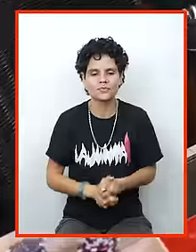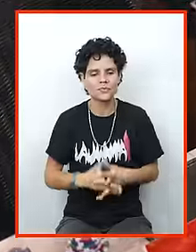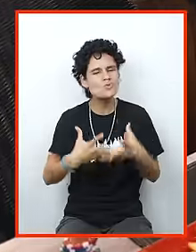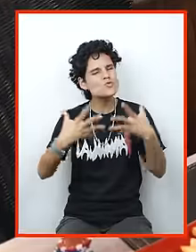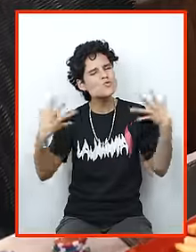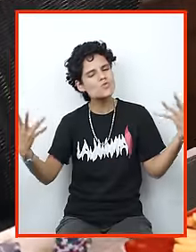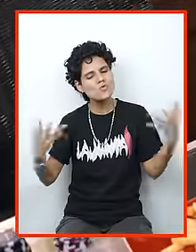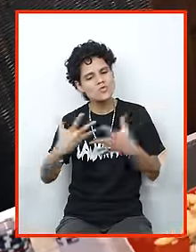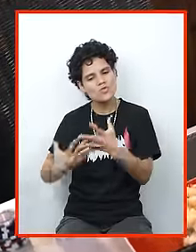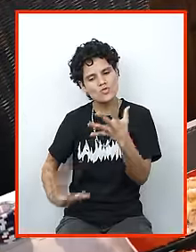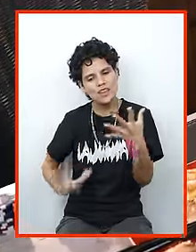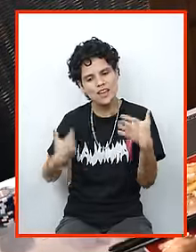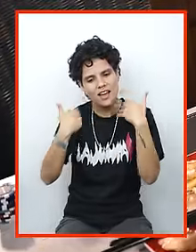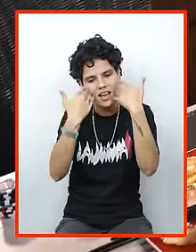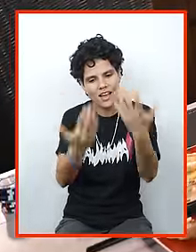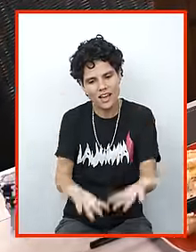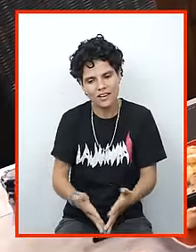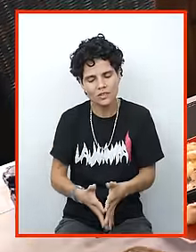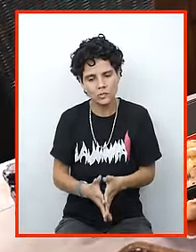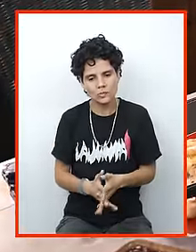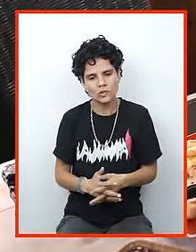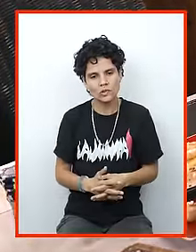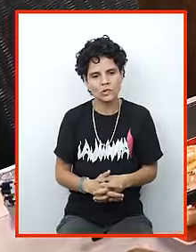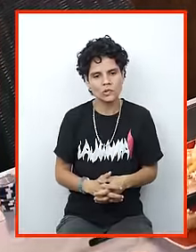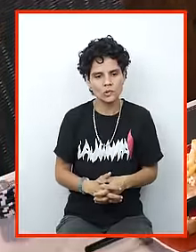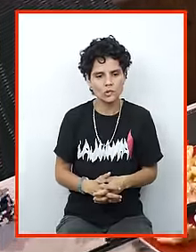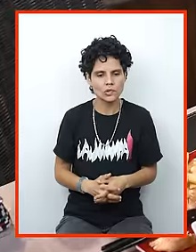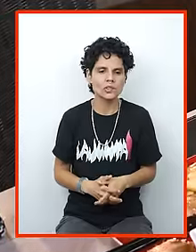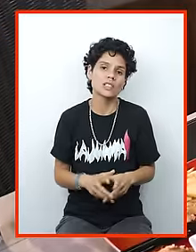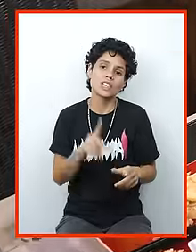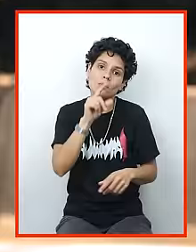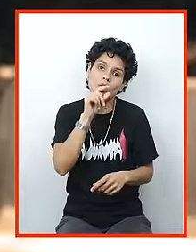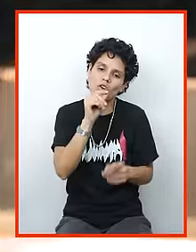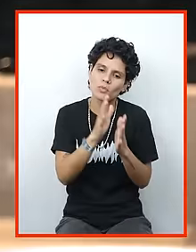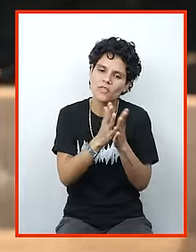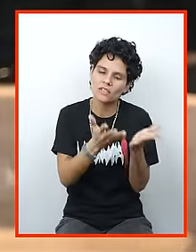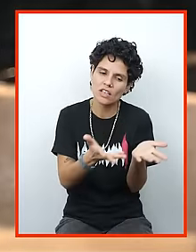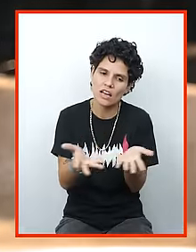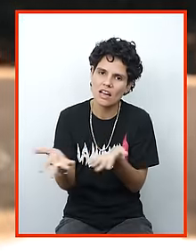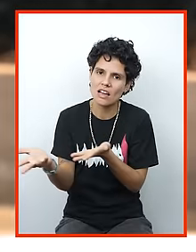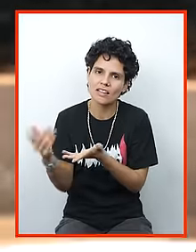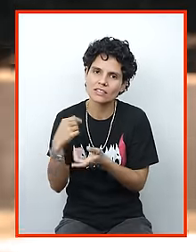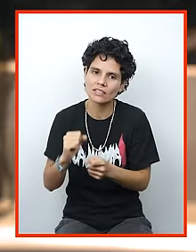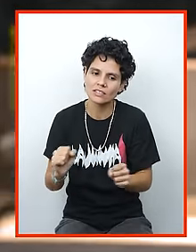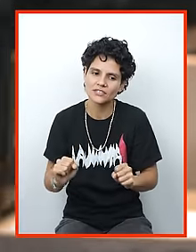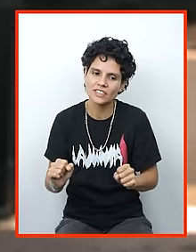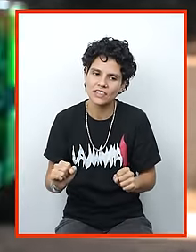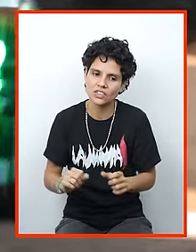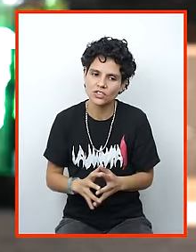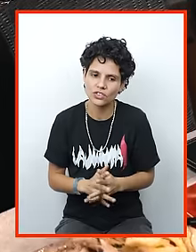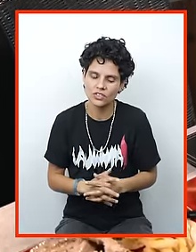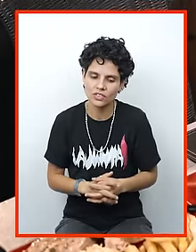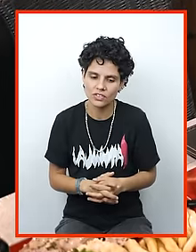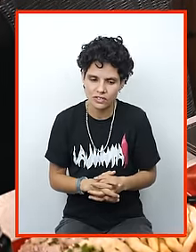Bueno. Te tengo cualquier regalo. Que no sea un saludo como el de recién, porque... Saquen el pollito que murió. No, por favor. Murió